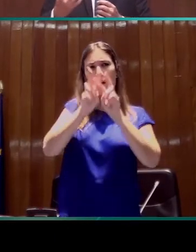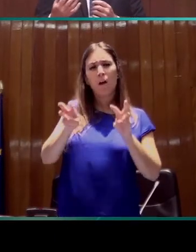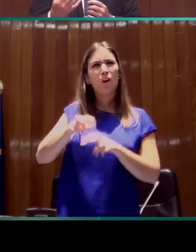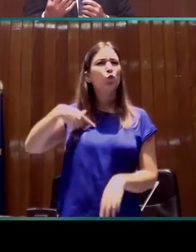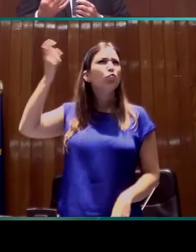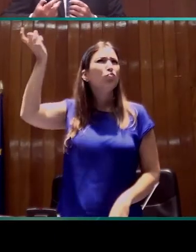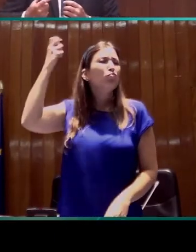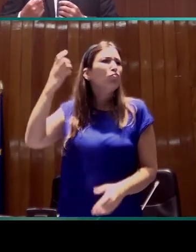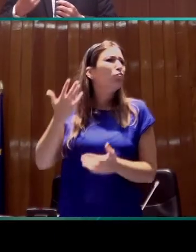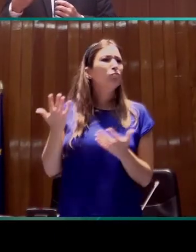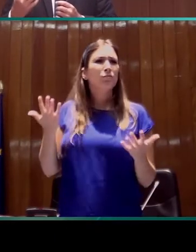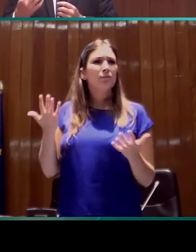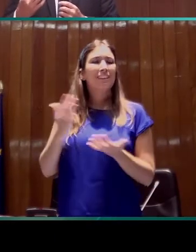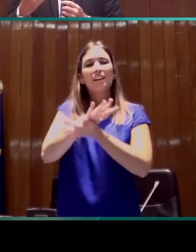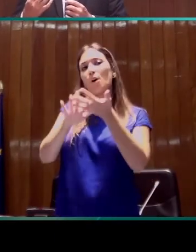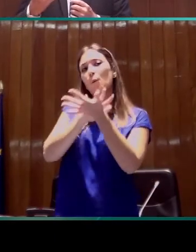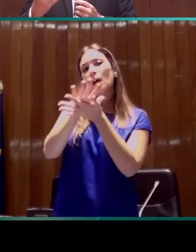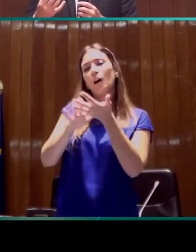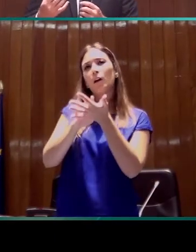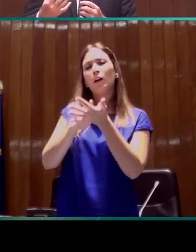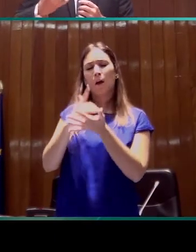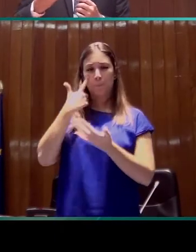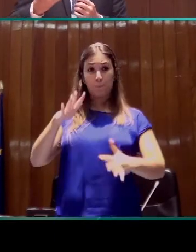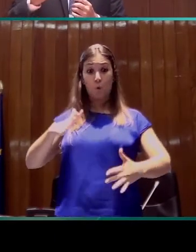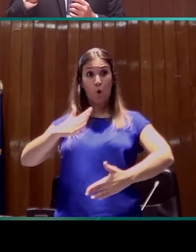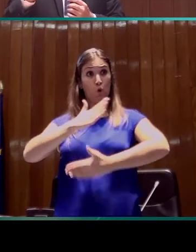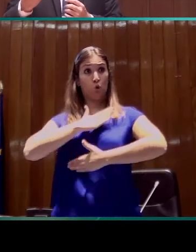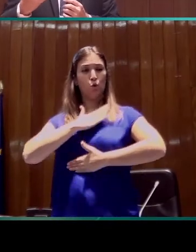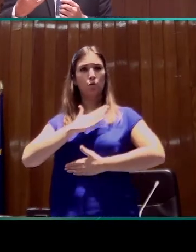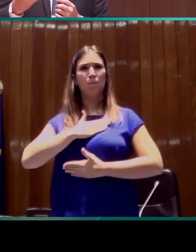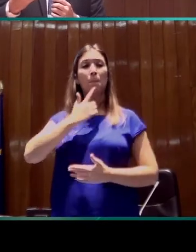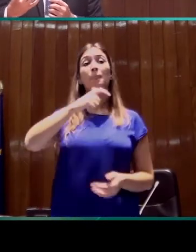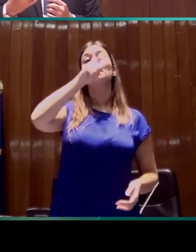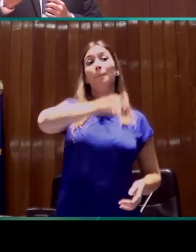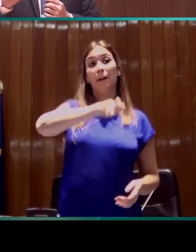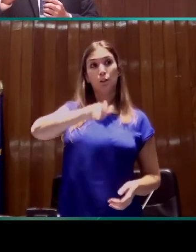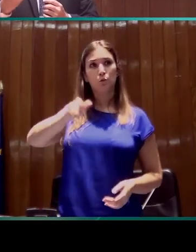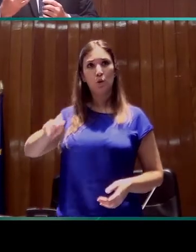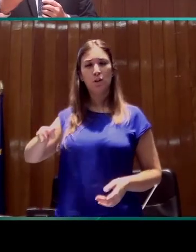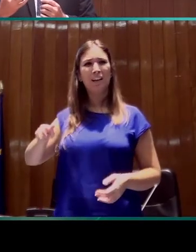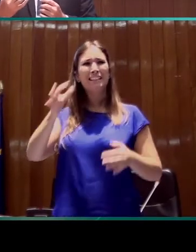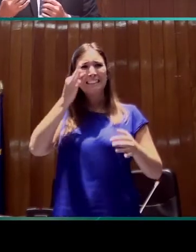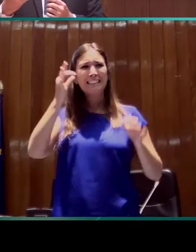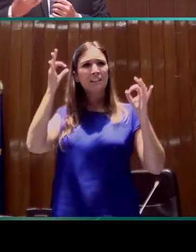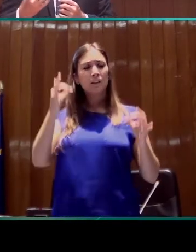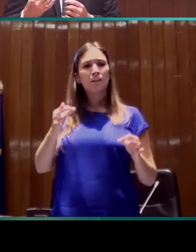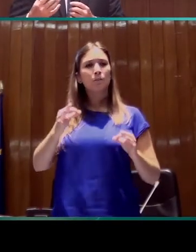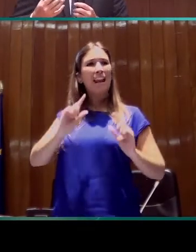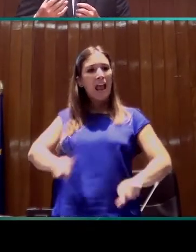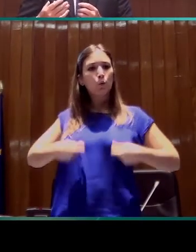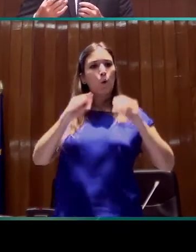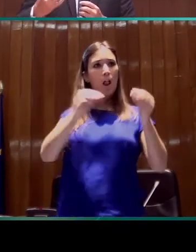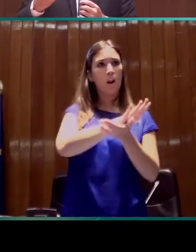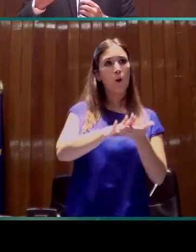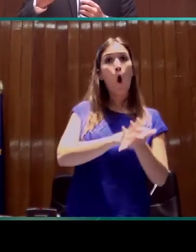son preguntas sobre cómo nosotros, cómo las personas nativas y no nativas de la lengua